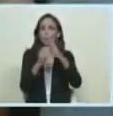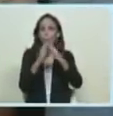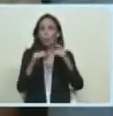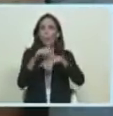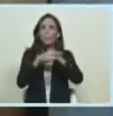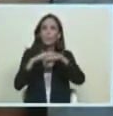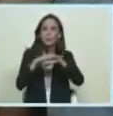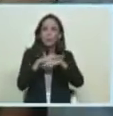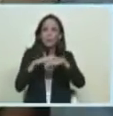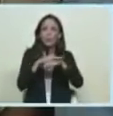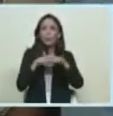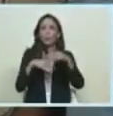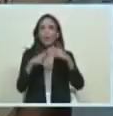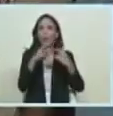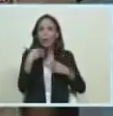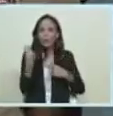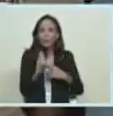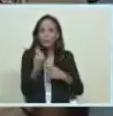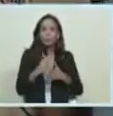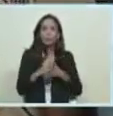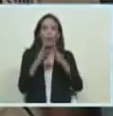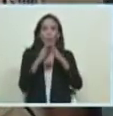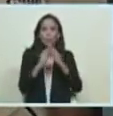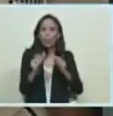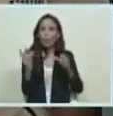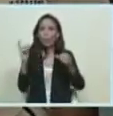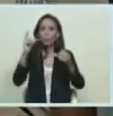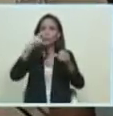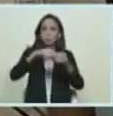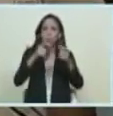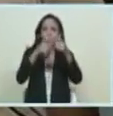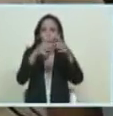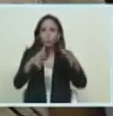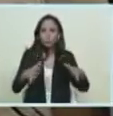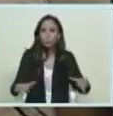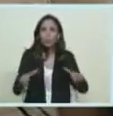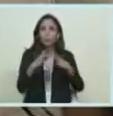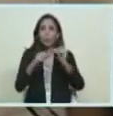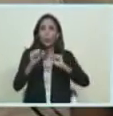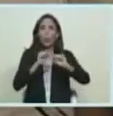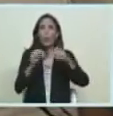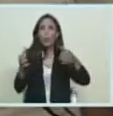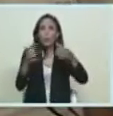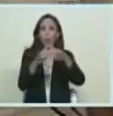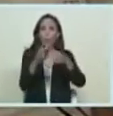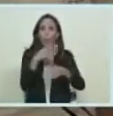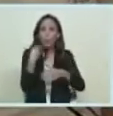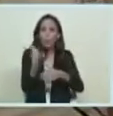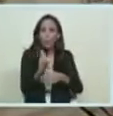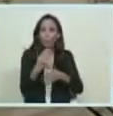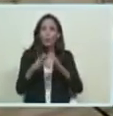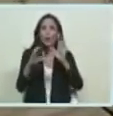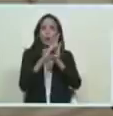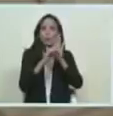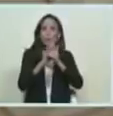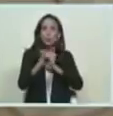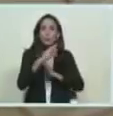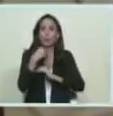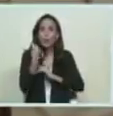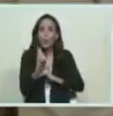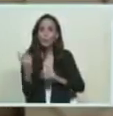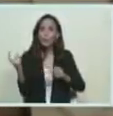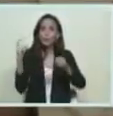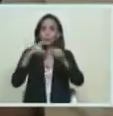la Juventud, el Congreso de la Patria de la Juventud con todas sus organizaciones y movimientos juveniles, los constituyentes jóvenes,